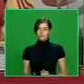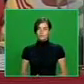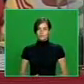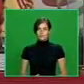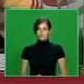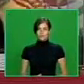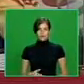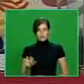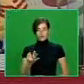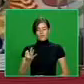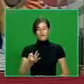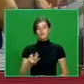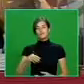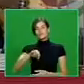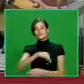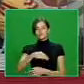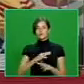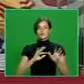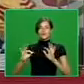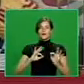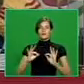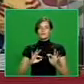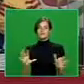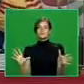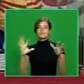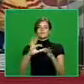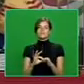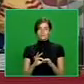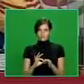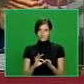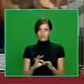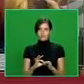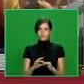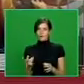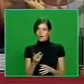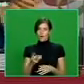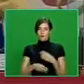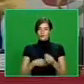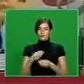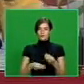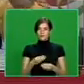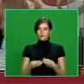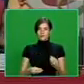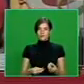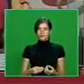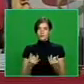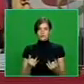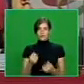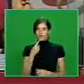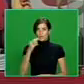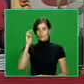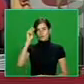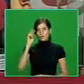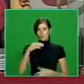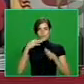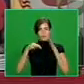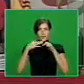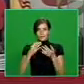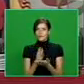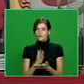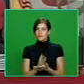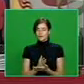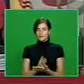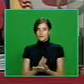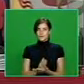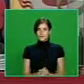y sin lugar a dudas la música y el teatro son complementarios y los dos generan Bueno lo que maestro Abreu nos está explicando